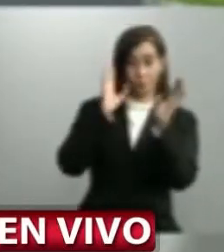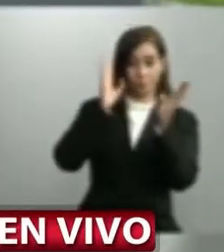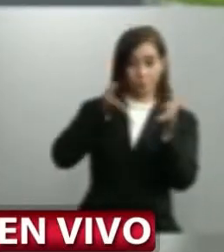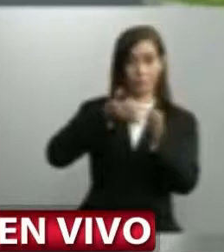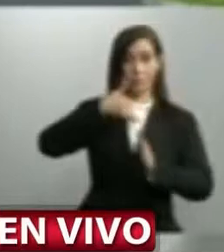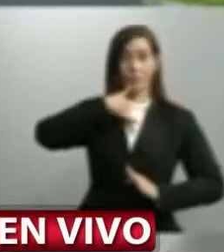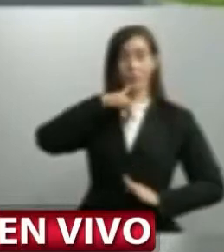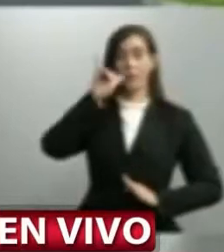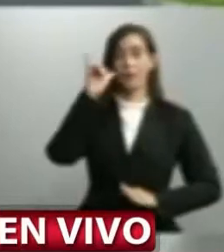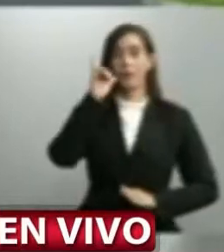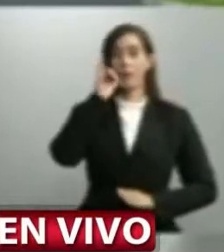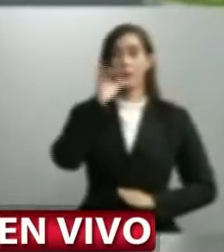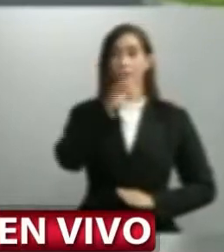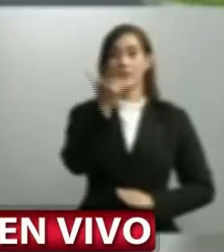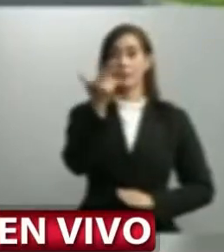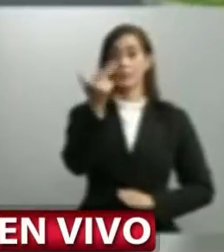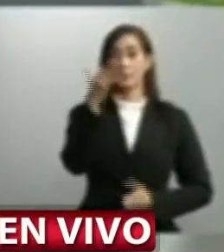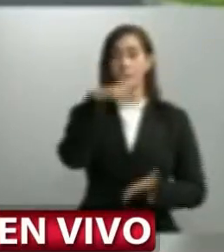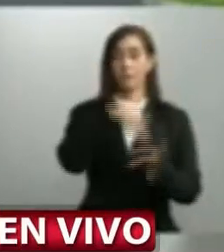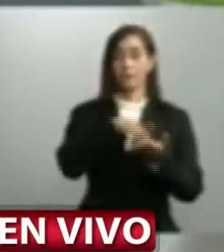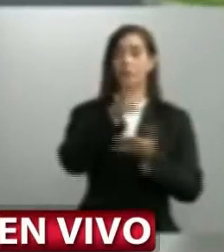día de ayer,